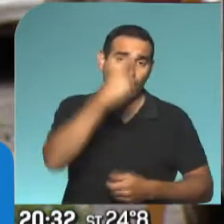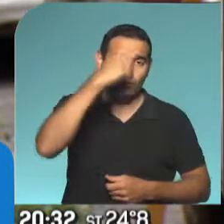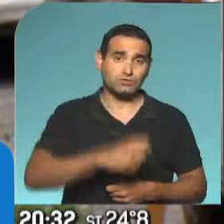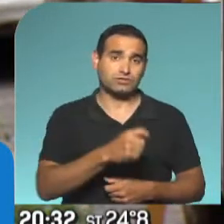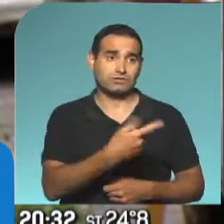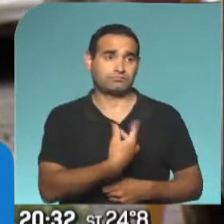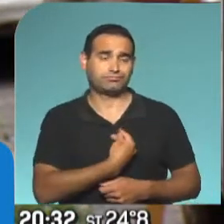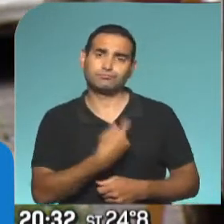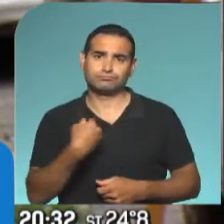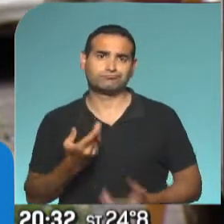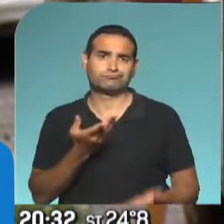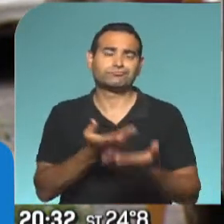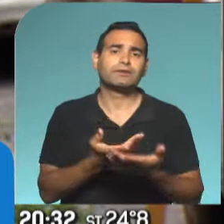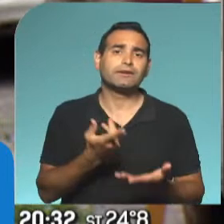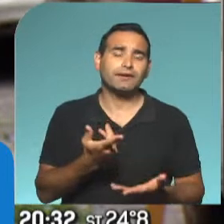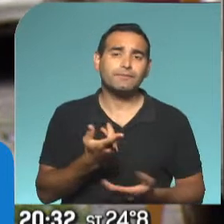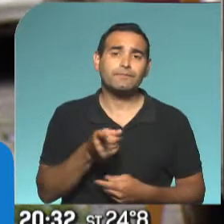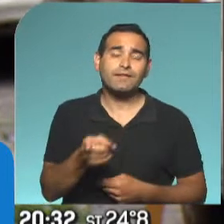justicia es que ella